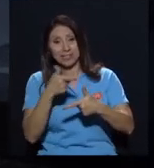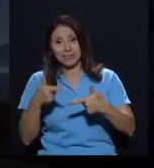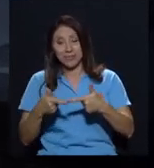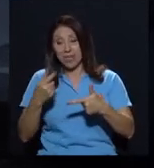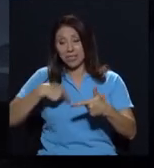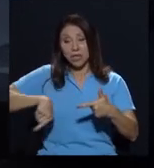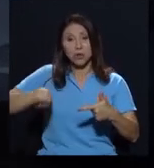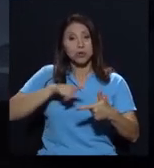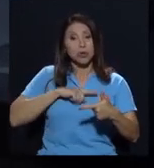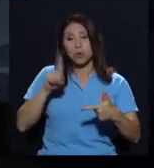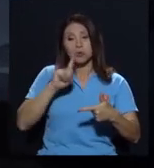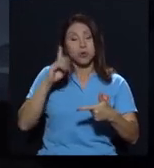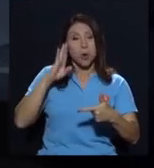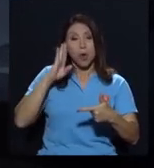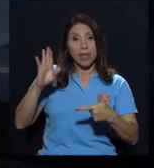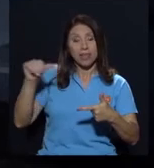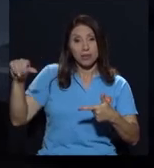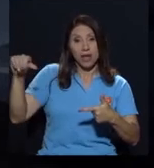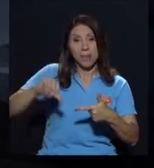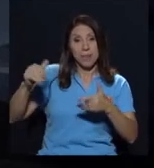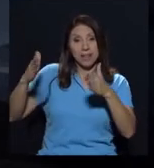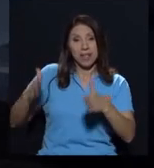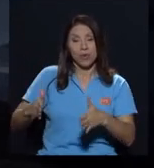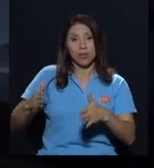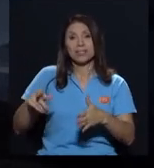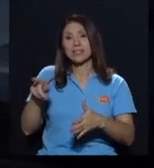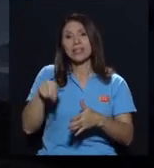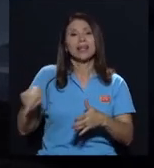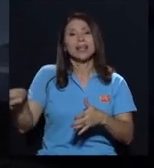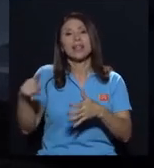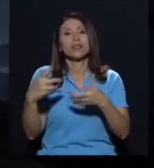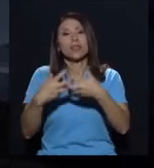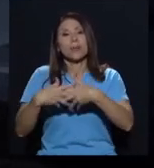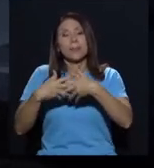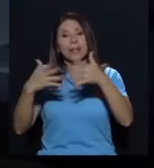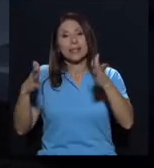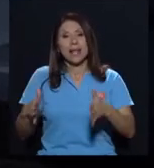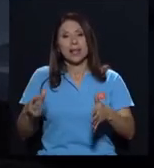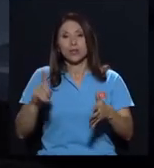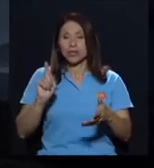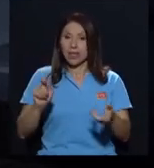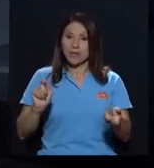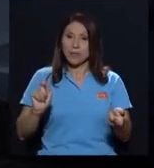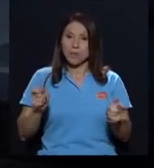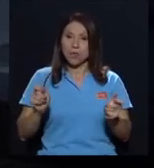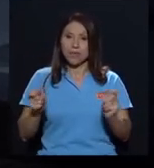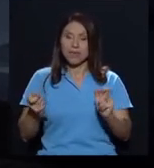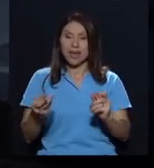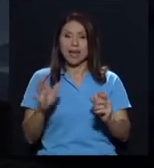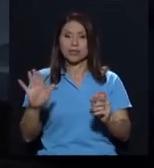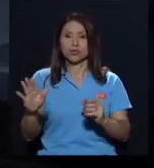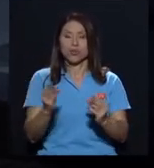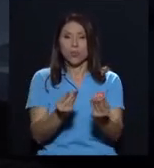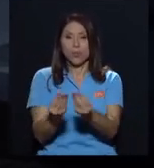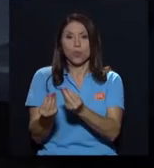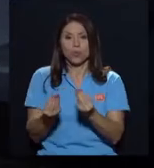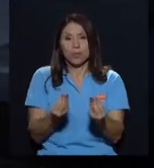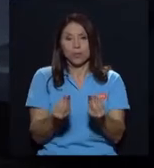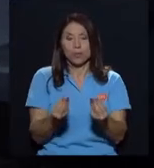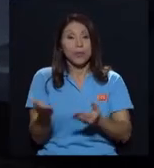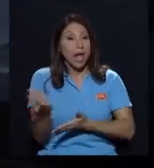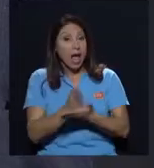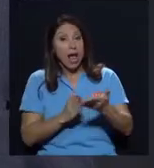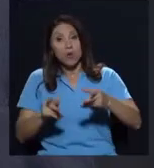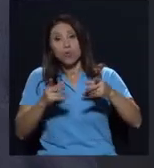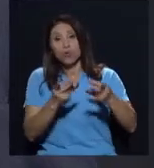perdedores se trate de empresarios que tienen que modificar en lo que producen al amor tiene que dejar de producir lo que están produciendo para